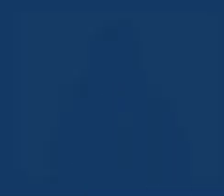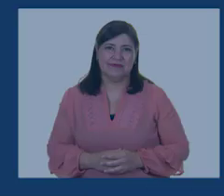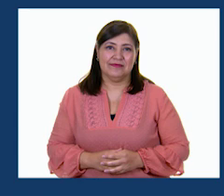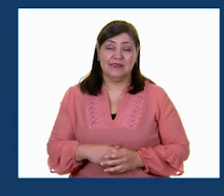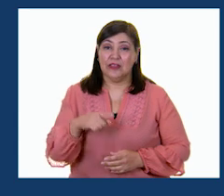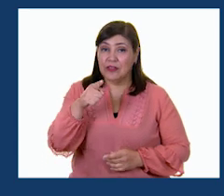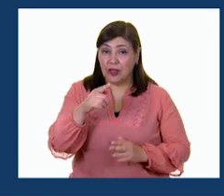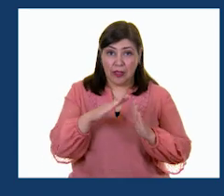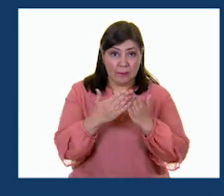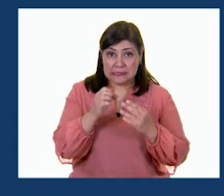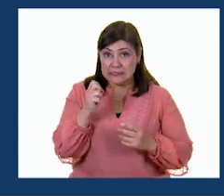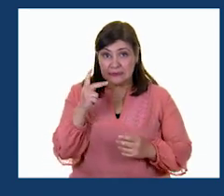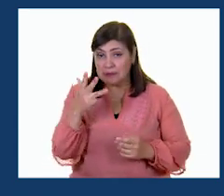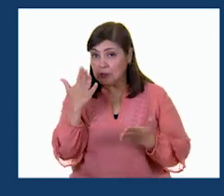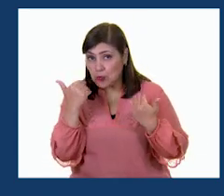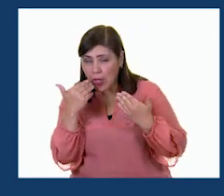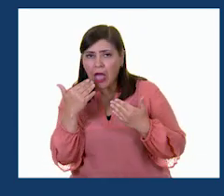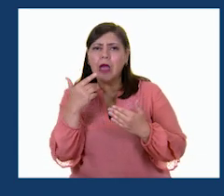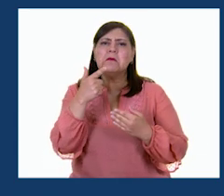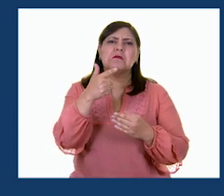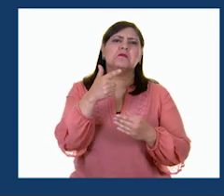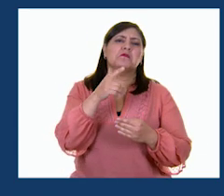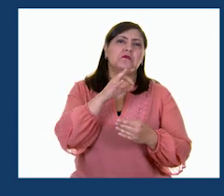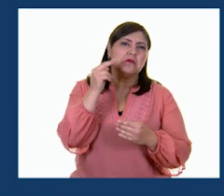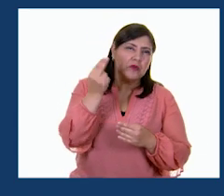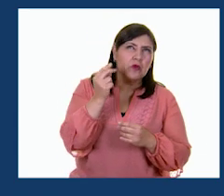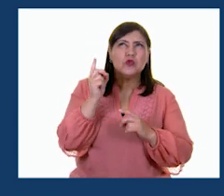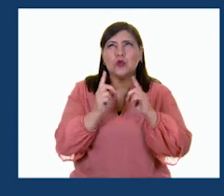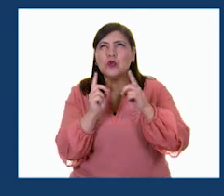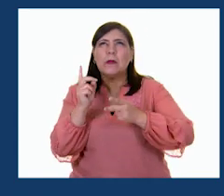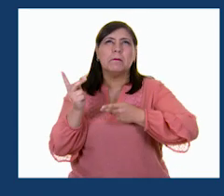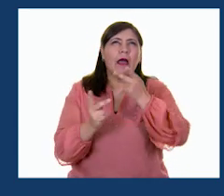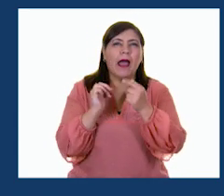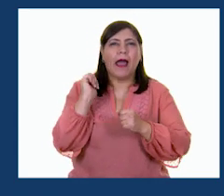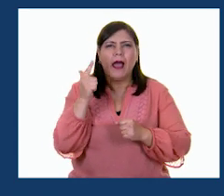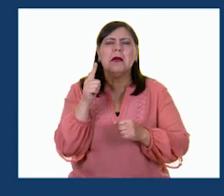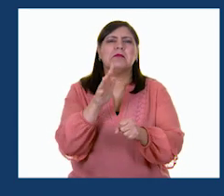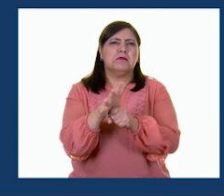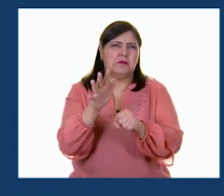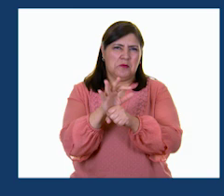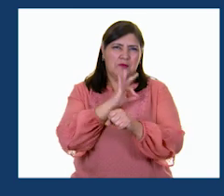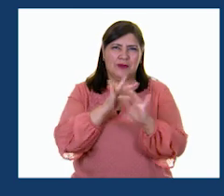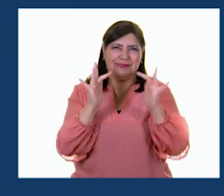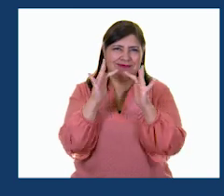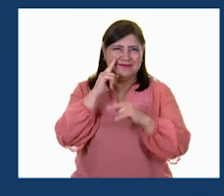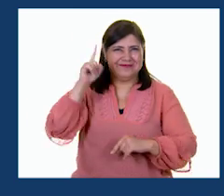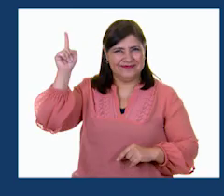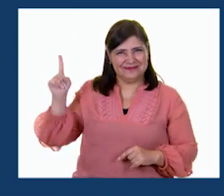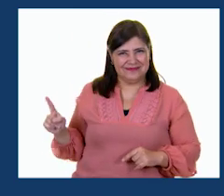Si no tienes el libro de texto o necesitas ayuda para responder las preguntas, contáctanos.